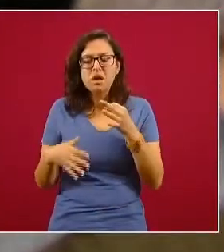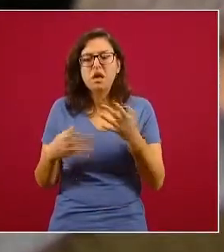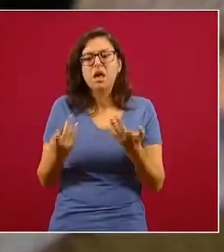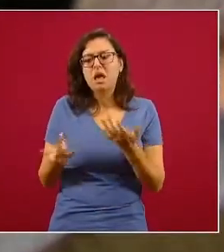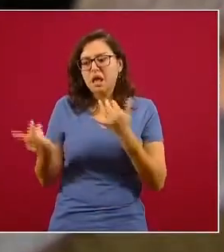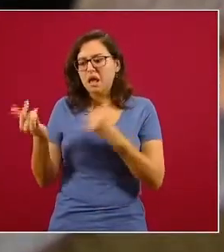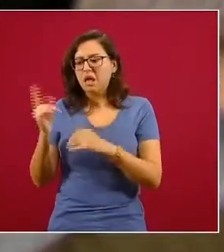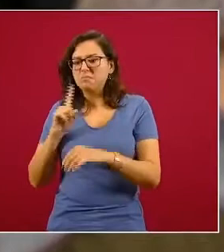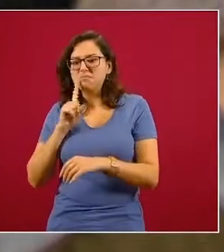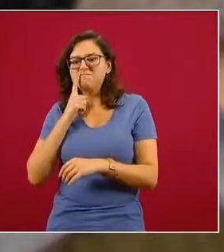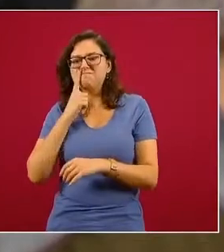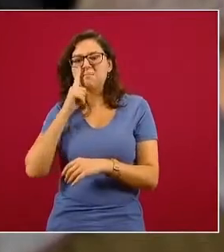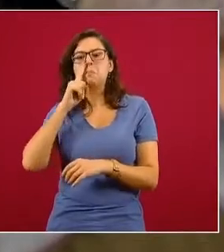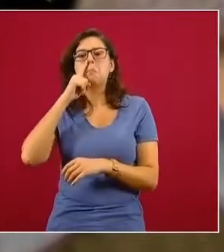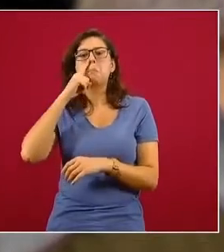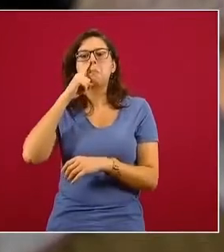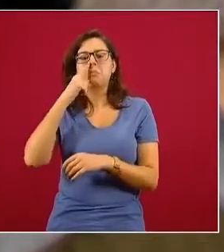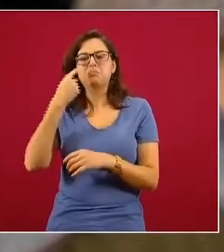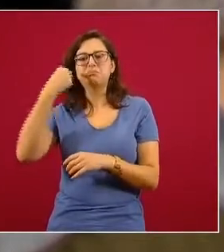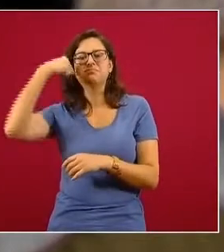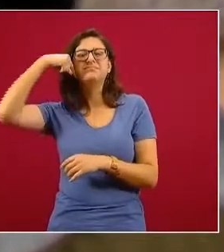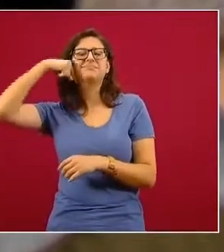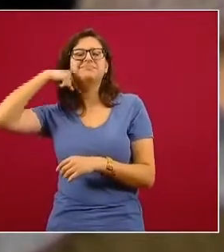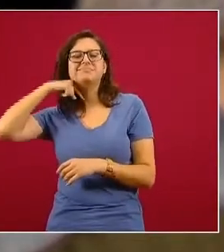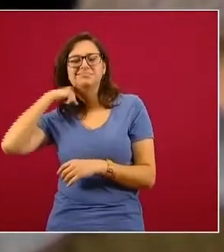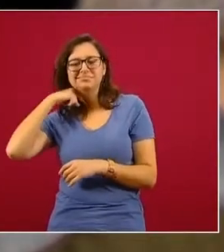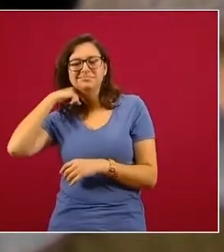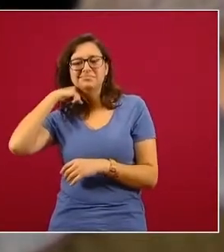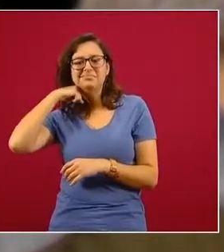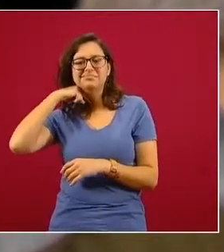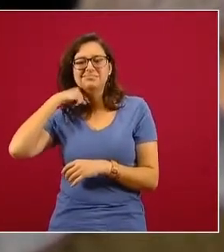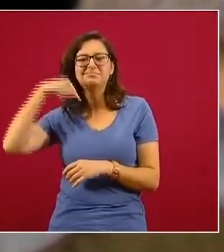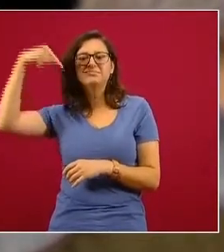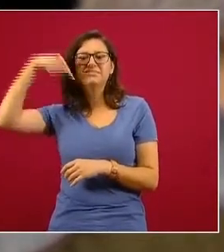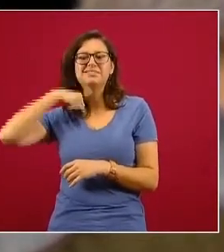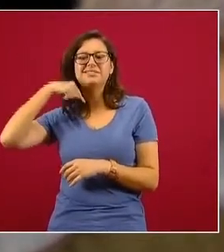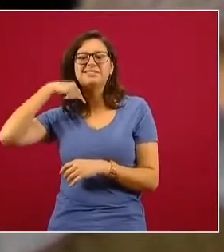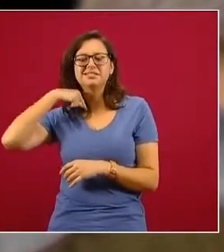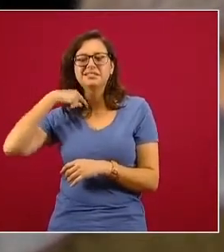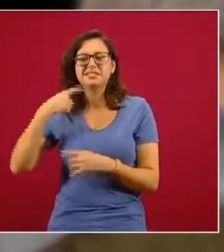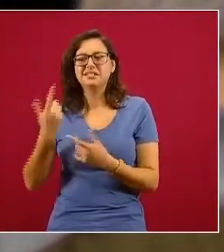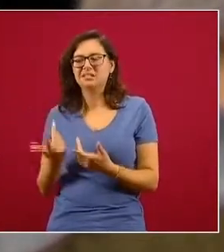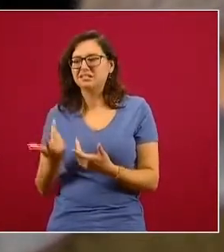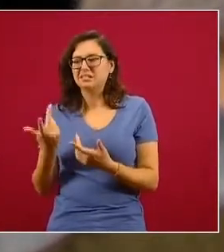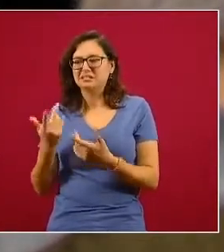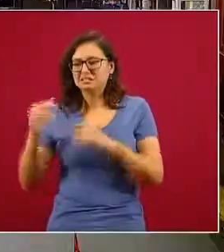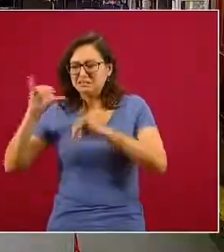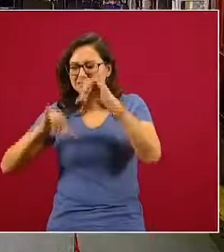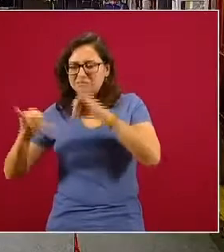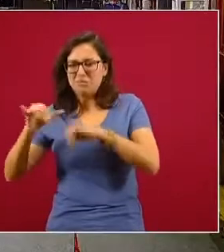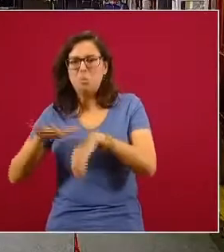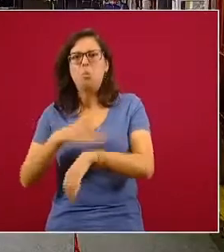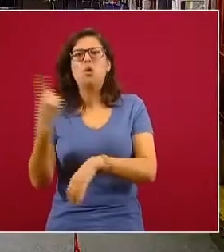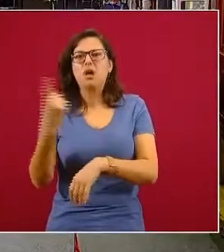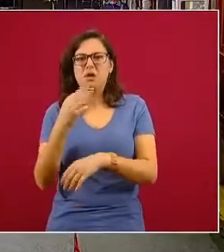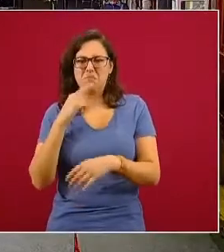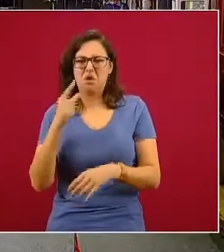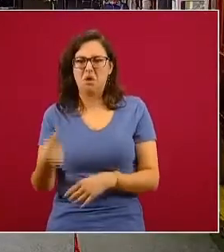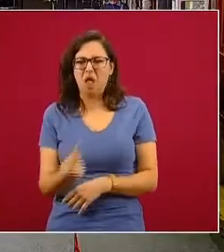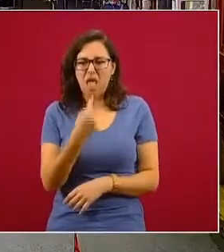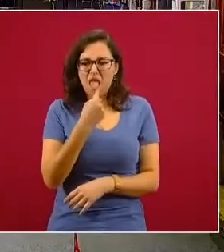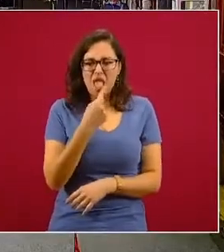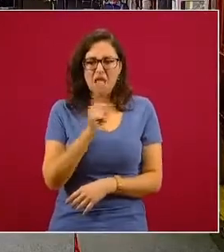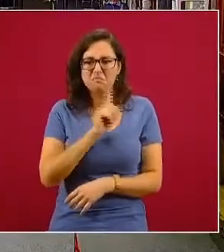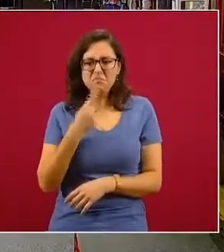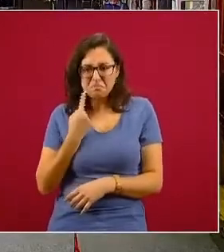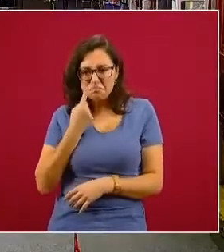rápida tiene que introducirse el hisopo muy adentro de la nariz? Muchas gracias. Muchas gracias. Empecemos con